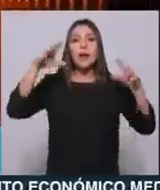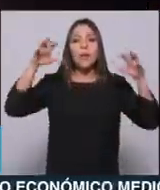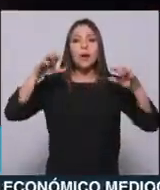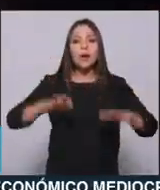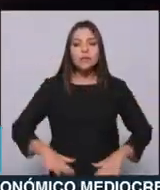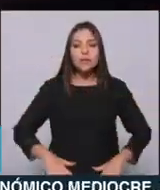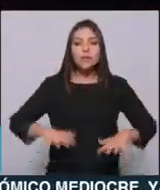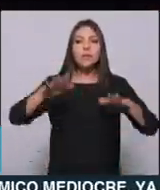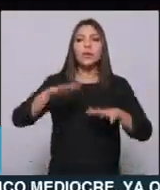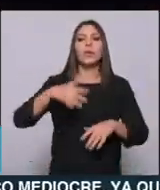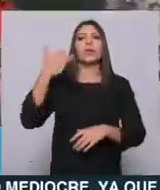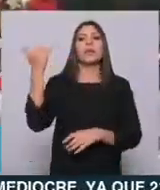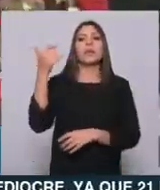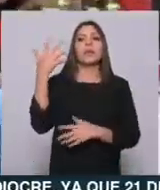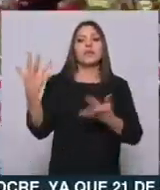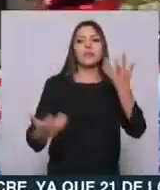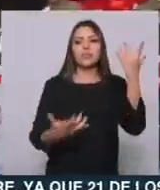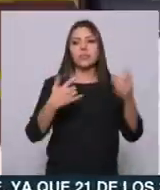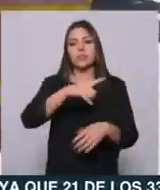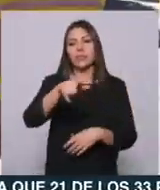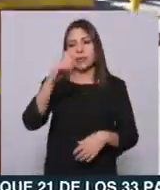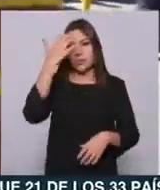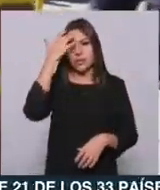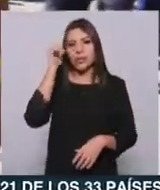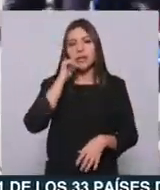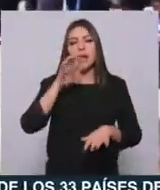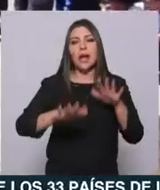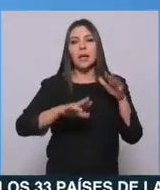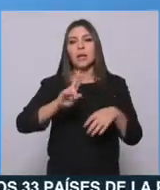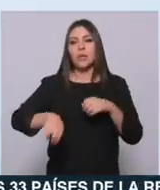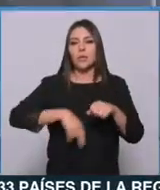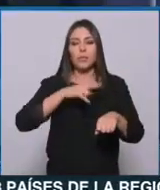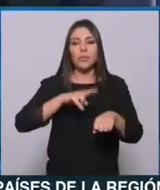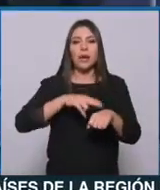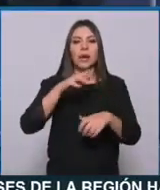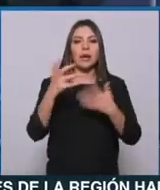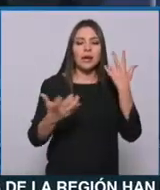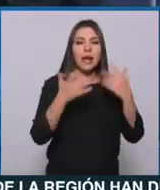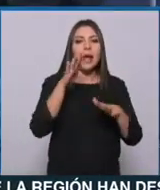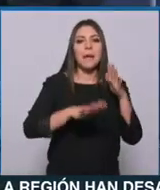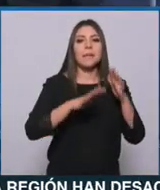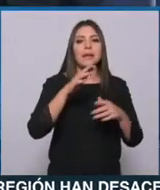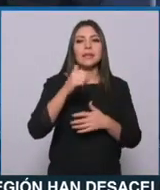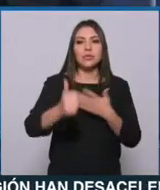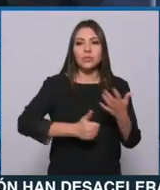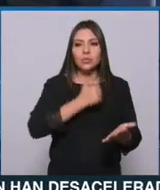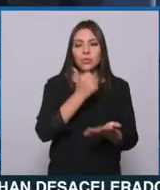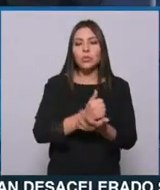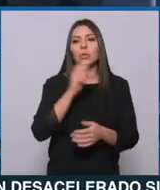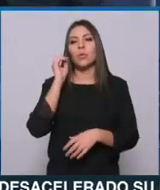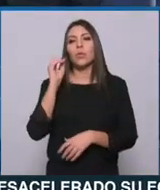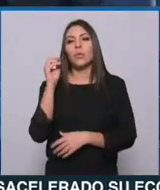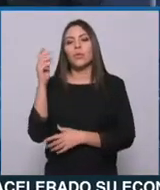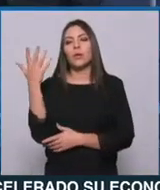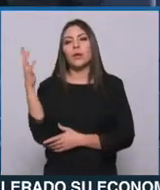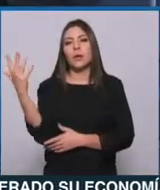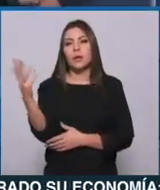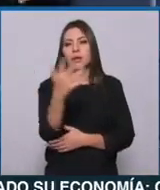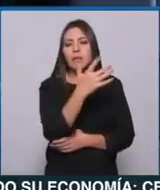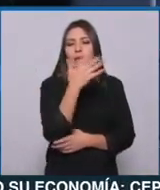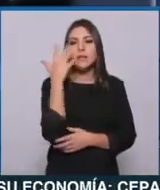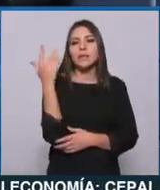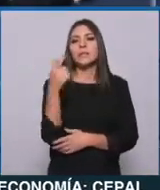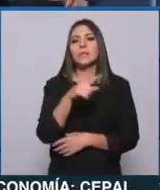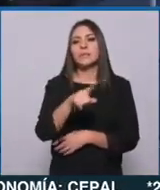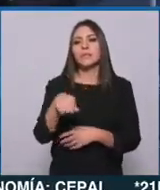temporada y por supuesto los incendios que ya conocen, tanto forestales como urbanos, pero también tenemos rescate vehiculares, excarcelación vehicular, lo que se